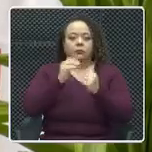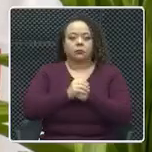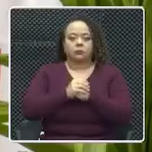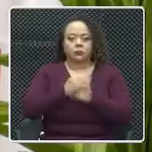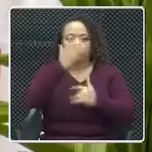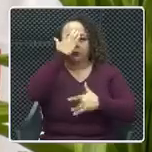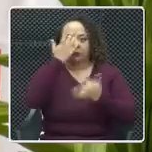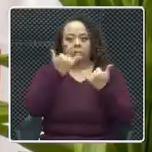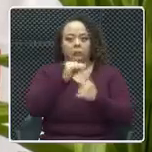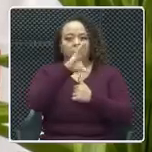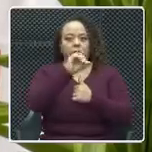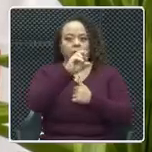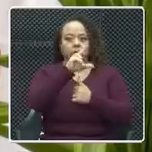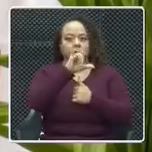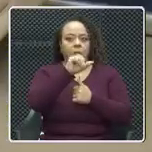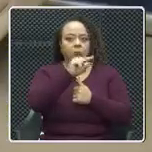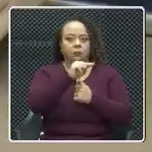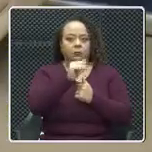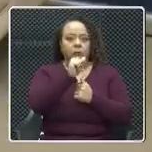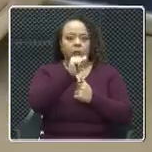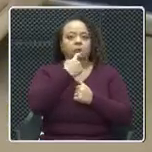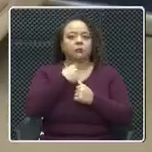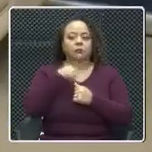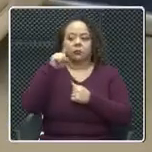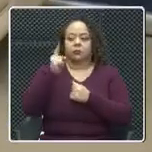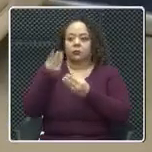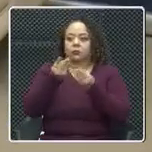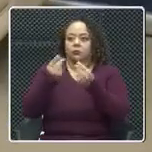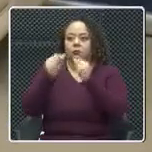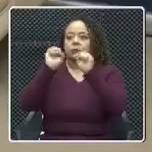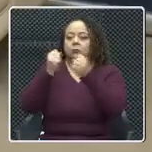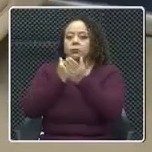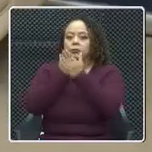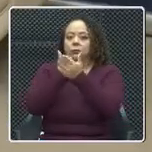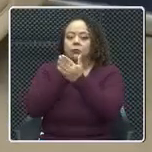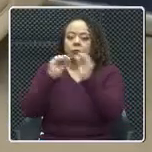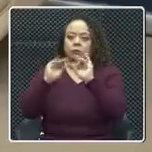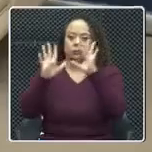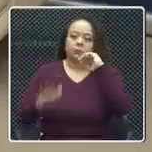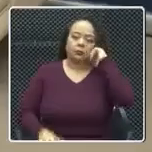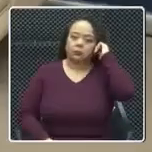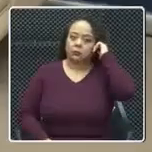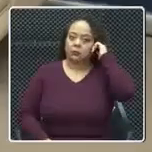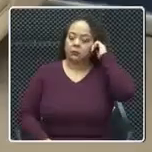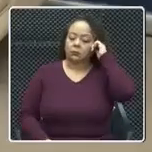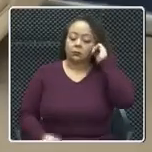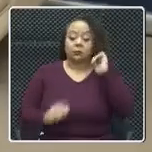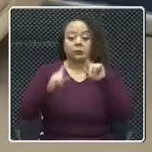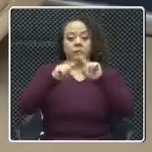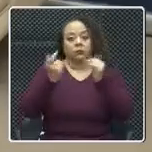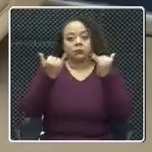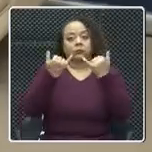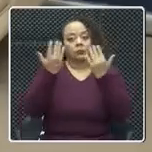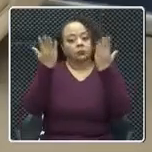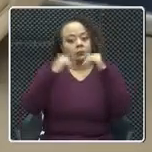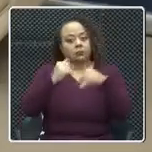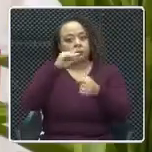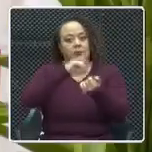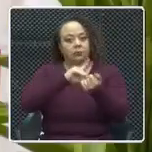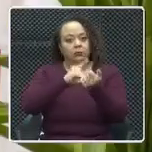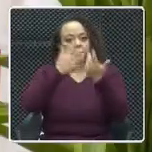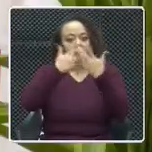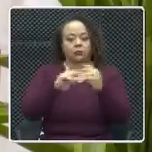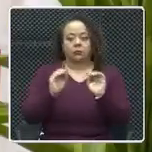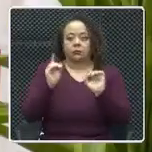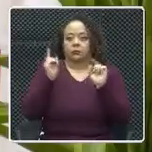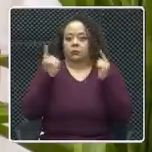malestar. Bueno, ya Carolina nos dijo... Y es un insumo. Ok, es un insumo. Puede ayudarnos. Perfecto. ¿Verdad? Pero si no hay médico de empresa, no nada pasa. Nada. Con